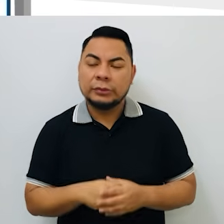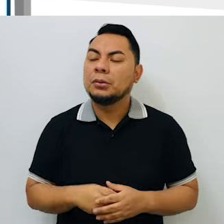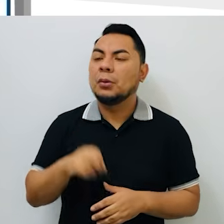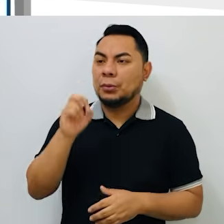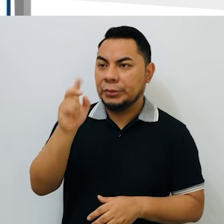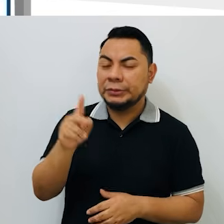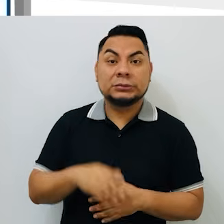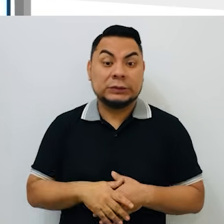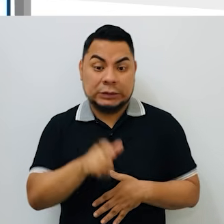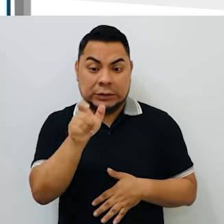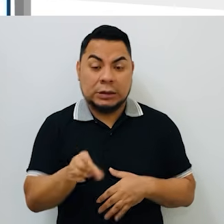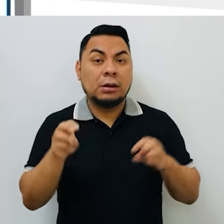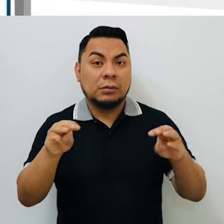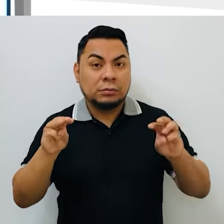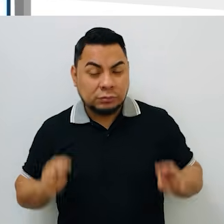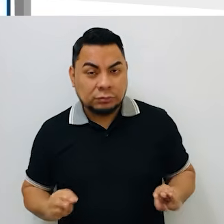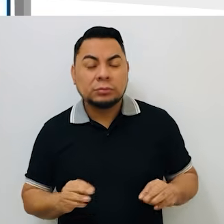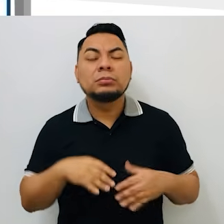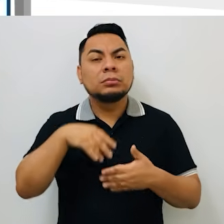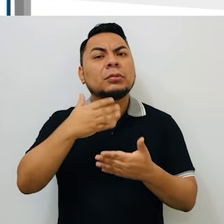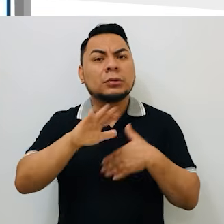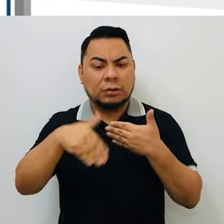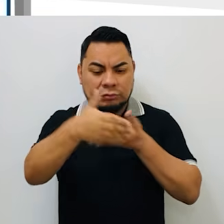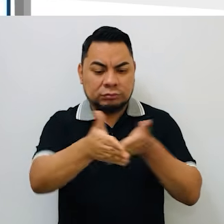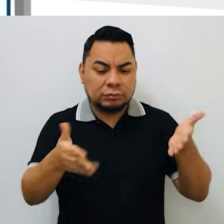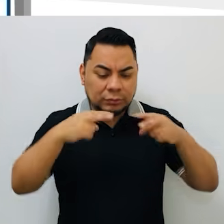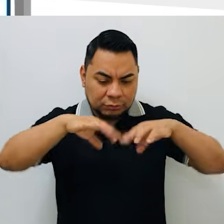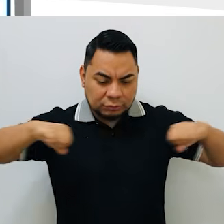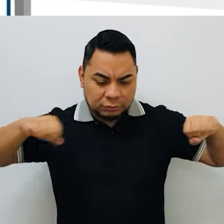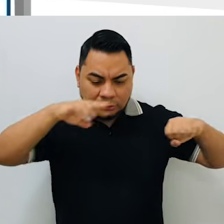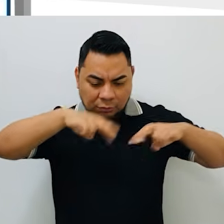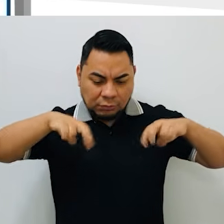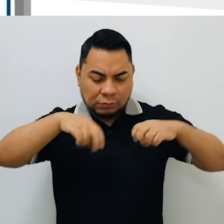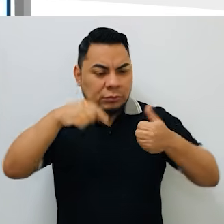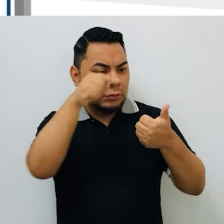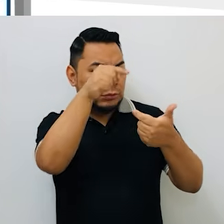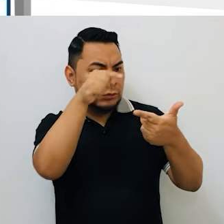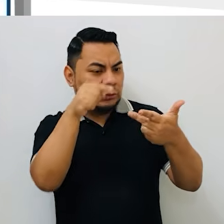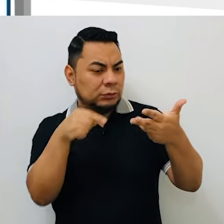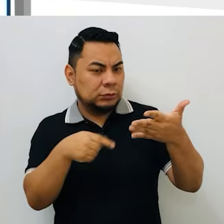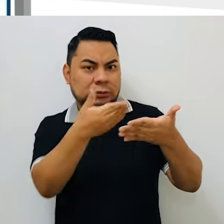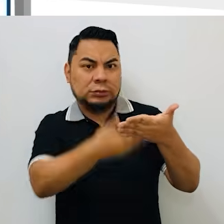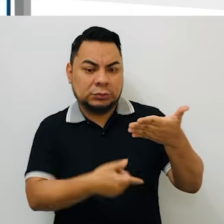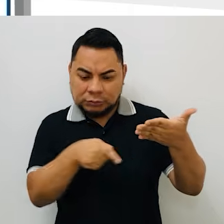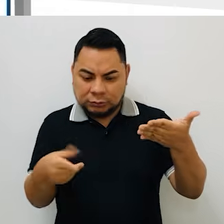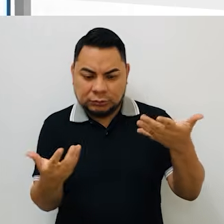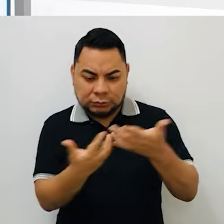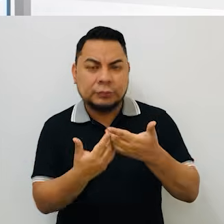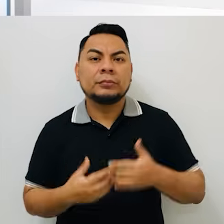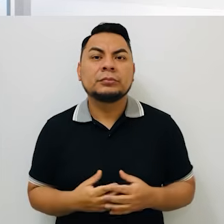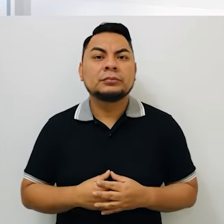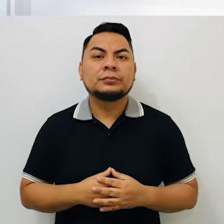En primer lugar, los miembros de mesa revisan los paquetes y verifican que contengan lo señalado en sus